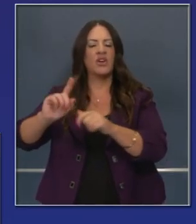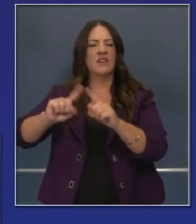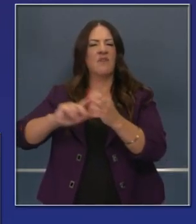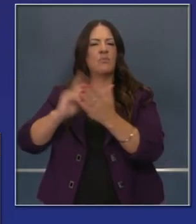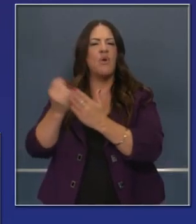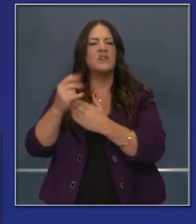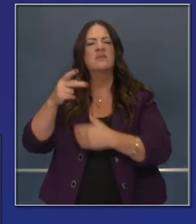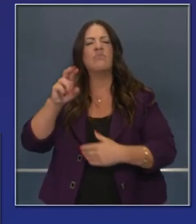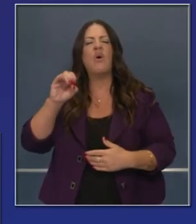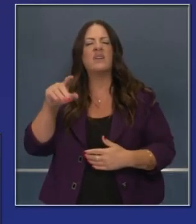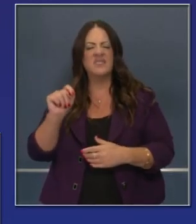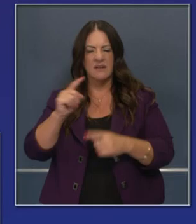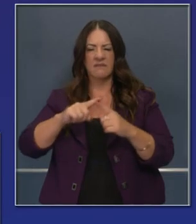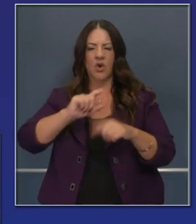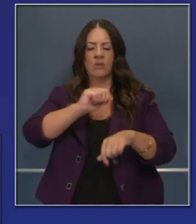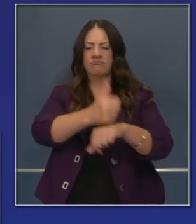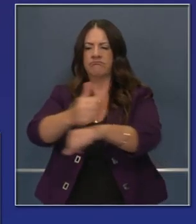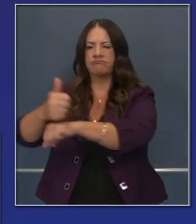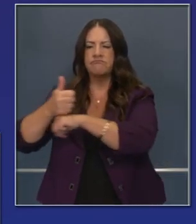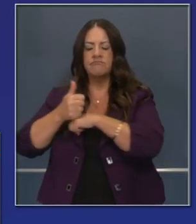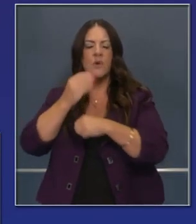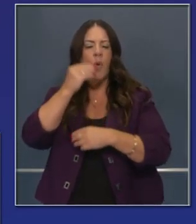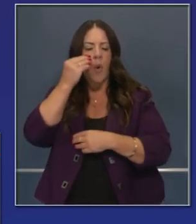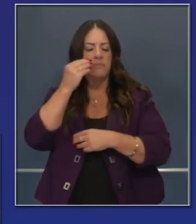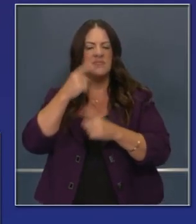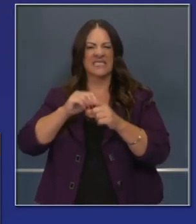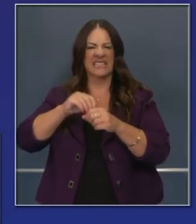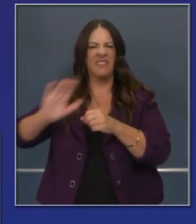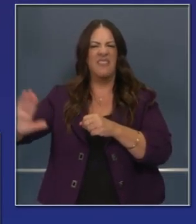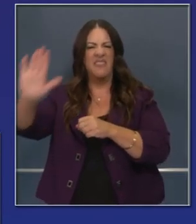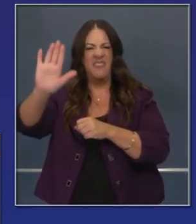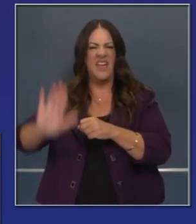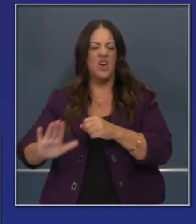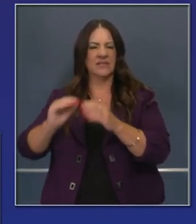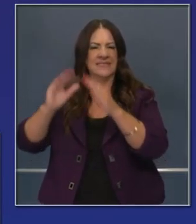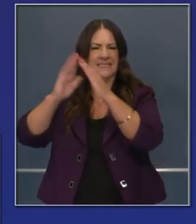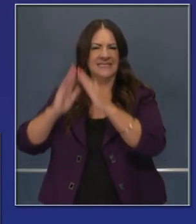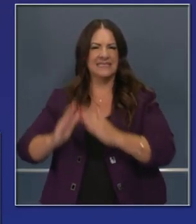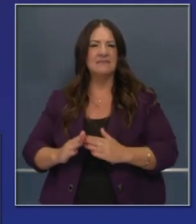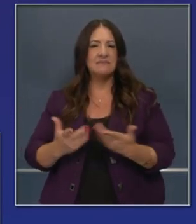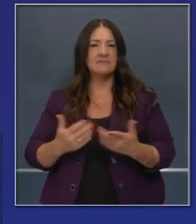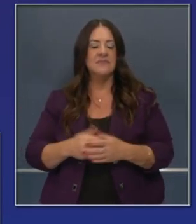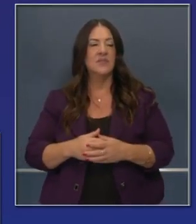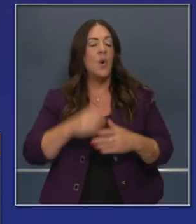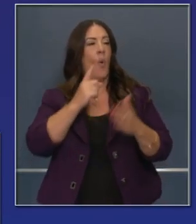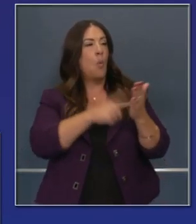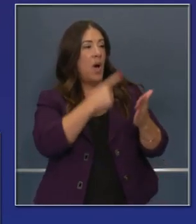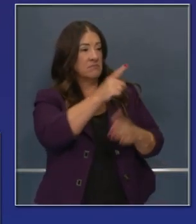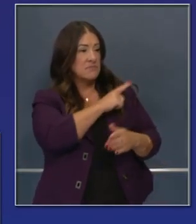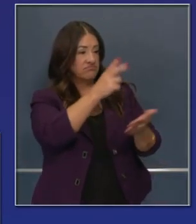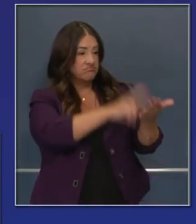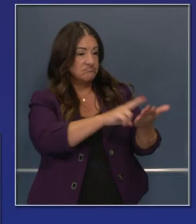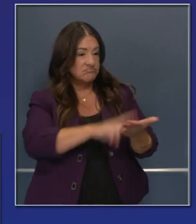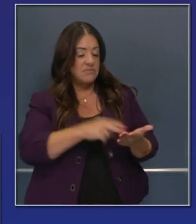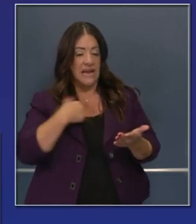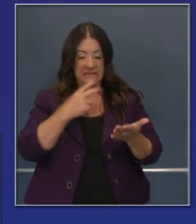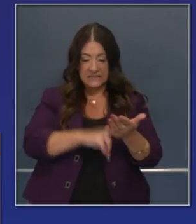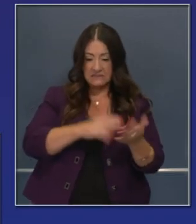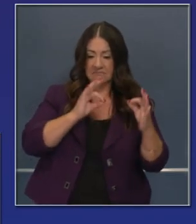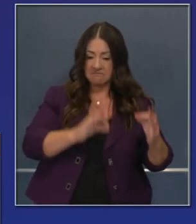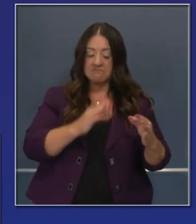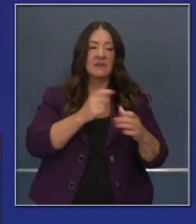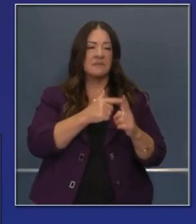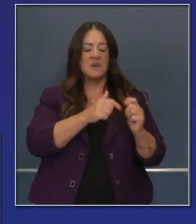formado parte de ese comité legislativo. Una vez que aprueben estos 200 millones adicionales, trataremos de destinar estos de inmediato a